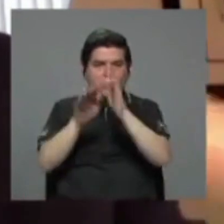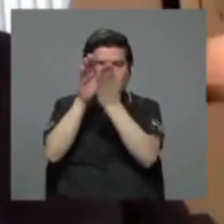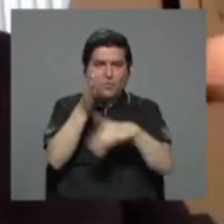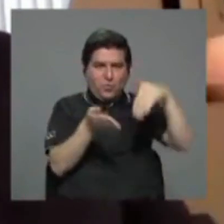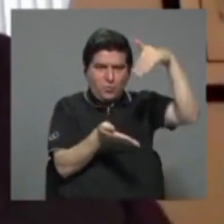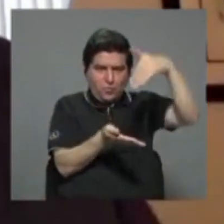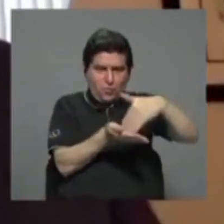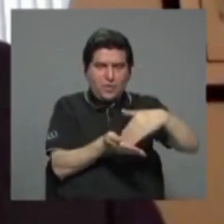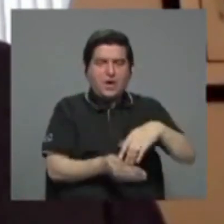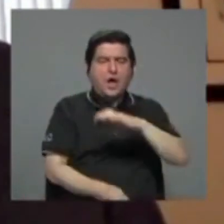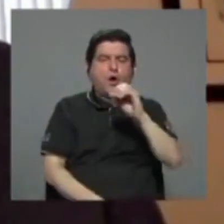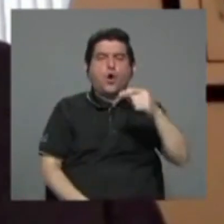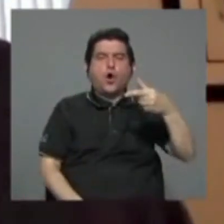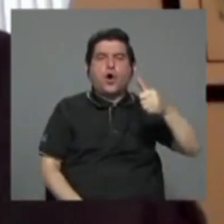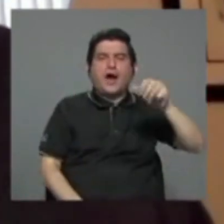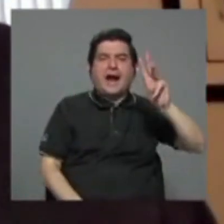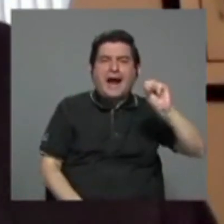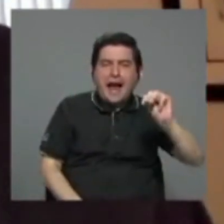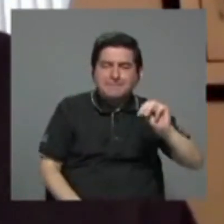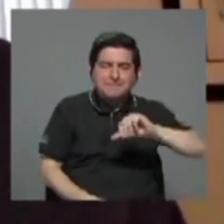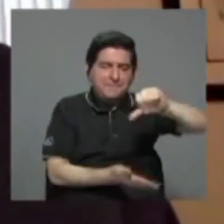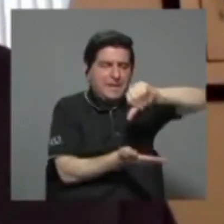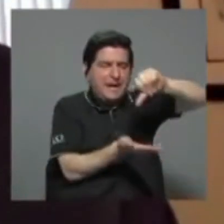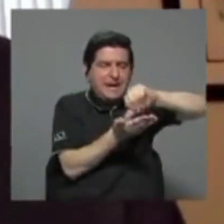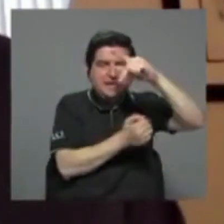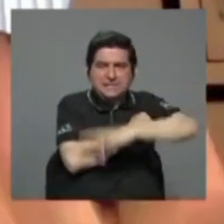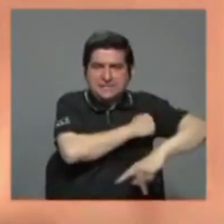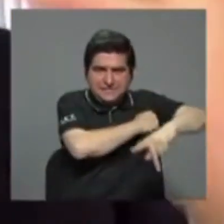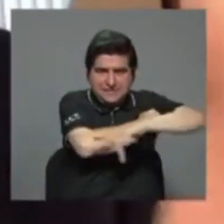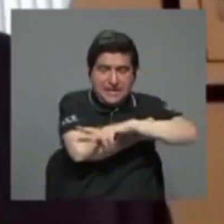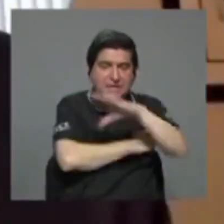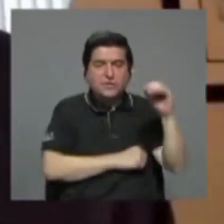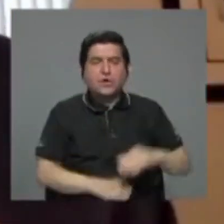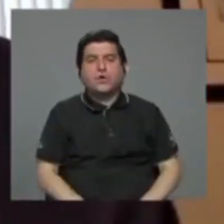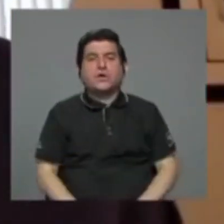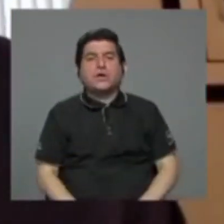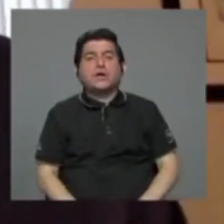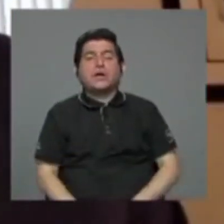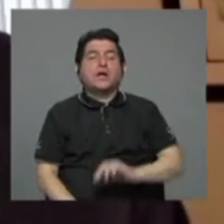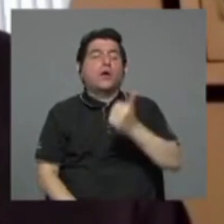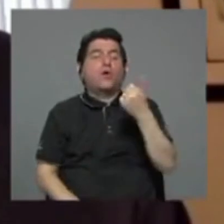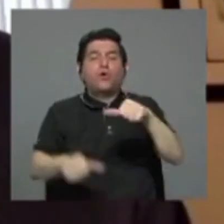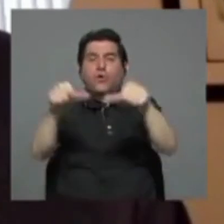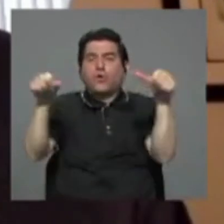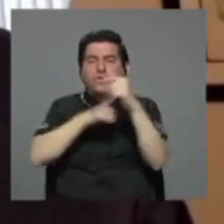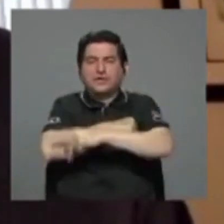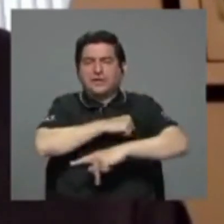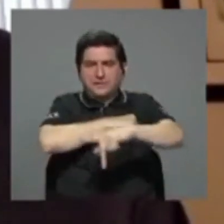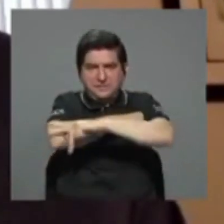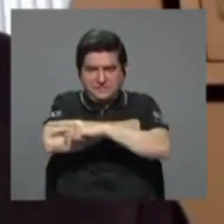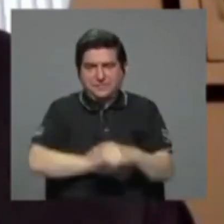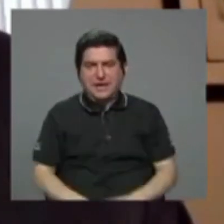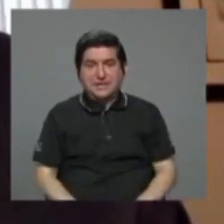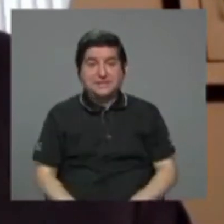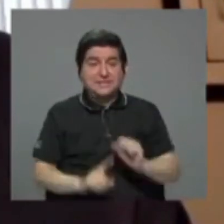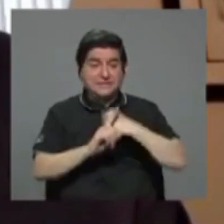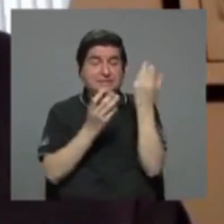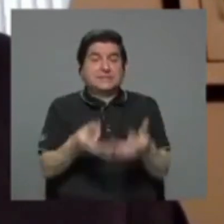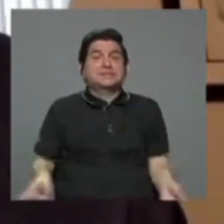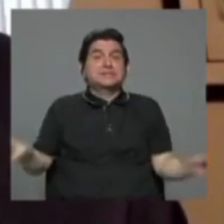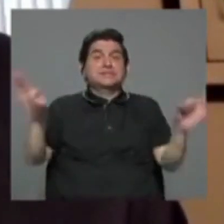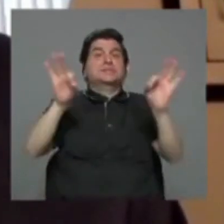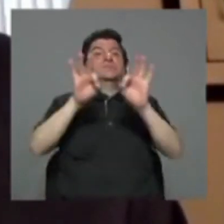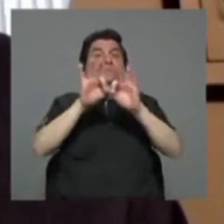o del gran área metropolitana o del centro del país y la de otras regiones del país, que fue un factor determinante,